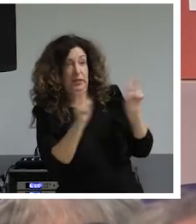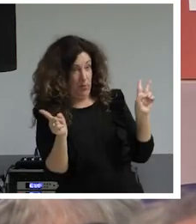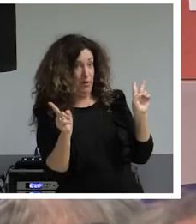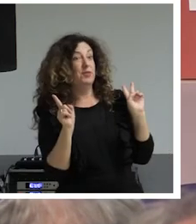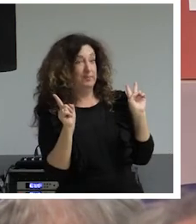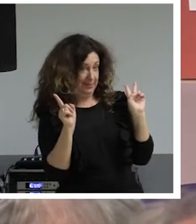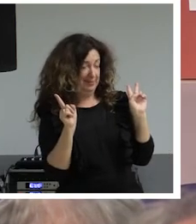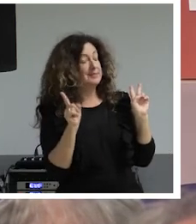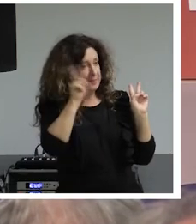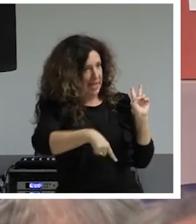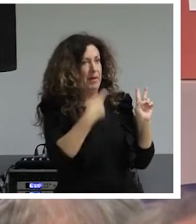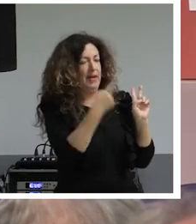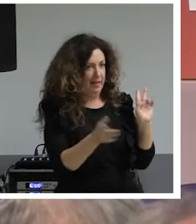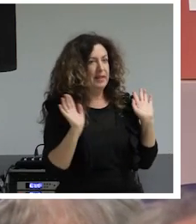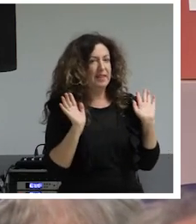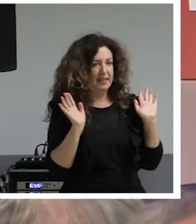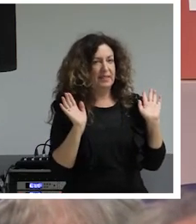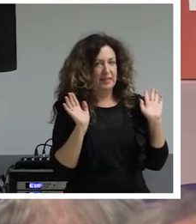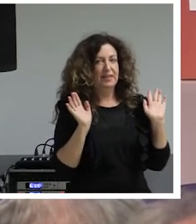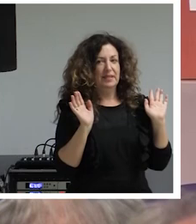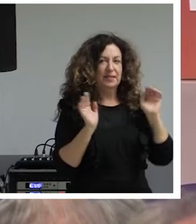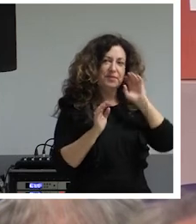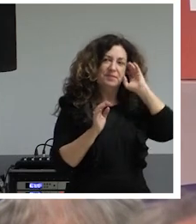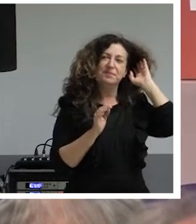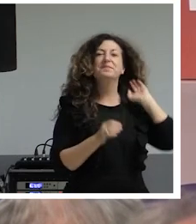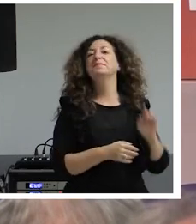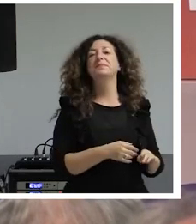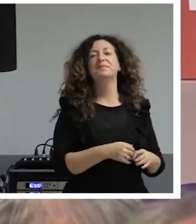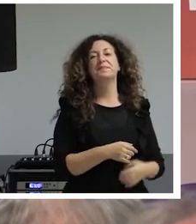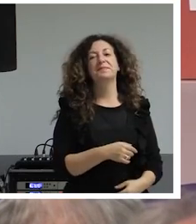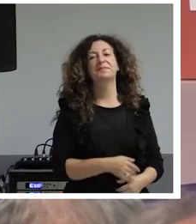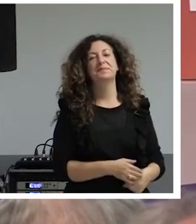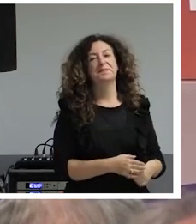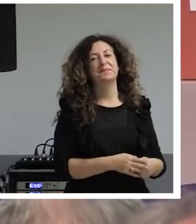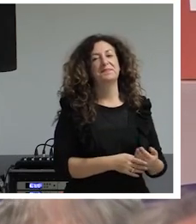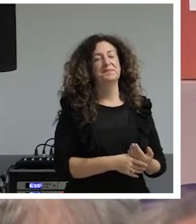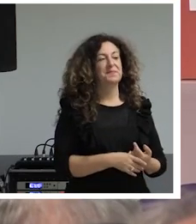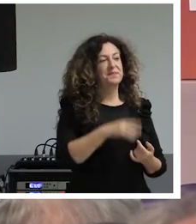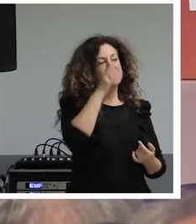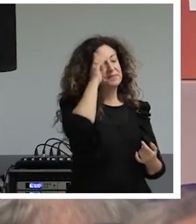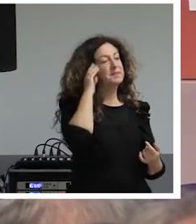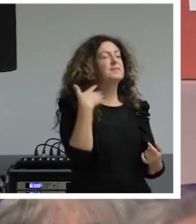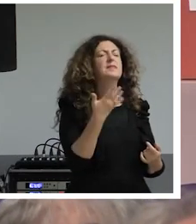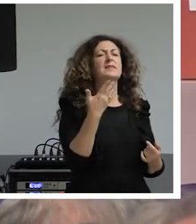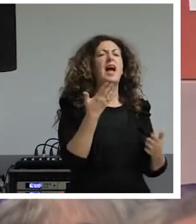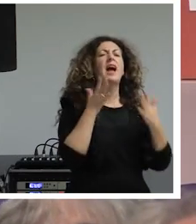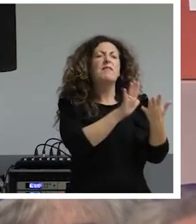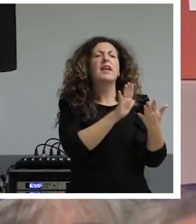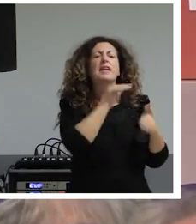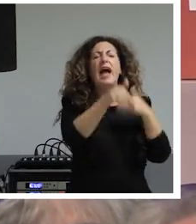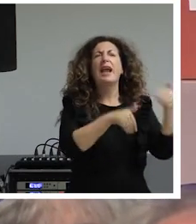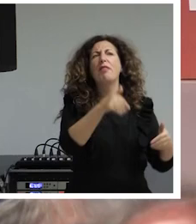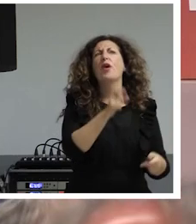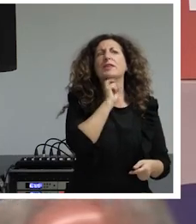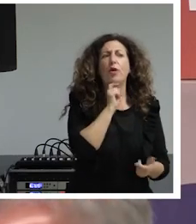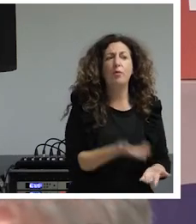o a veces por mucho que nos joda cuando a veces gobierna el sol y una diferencia con los gobiernos del partido popular y de vos que también hay que decirlo